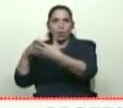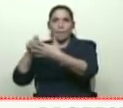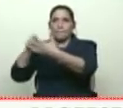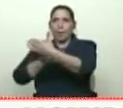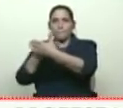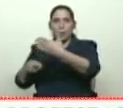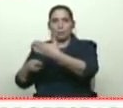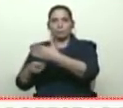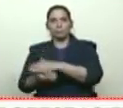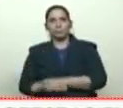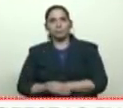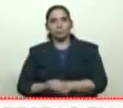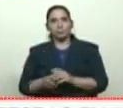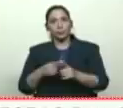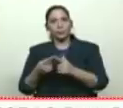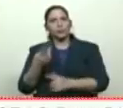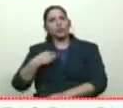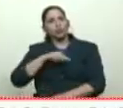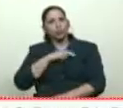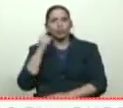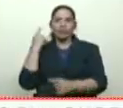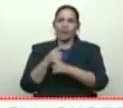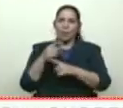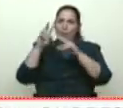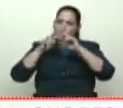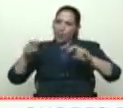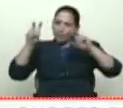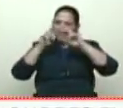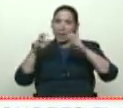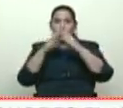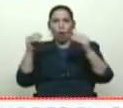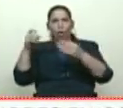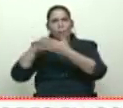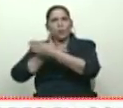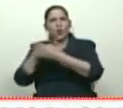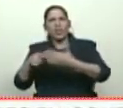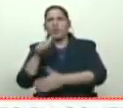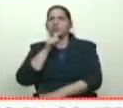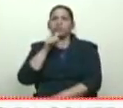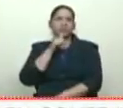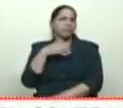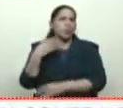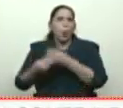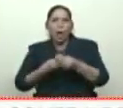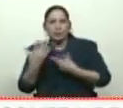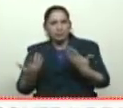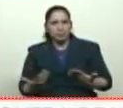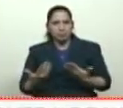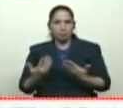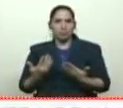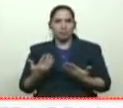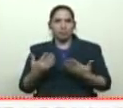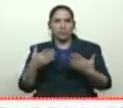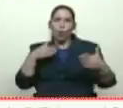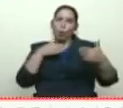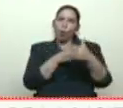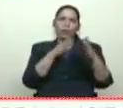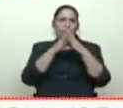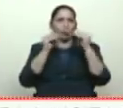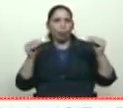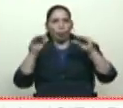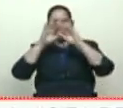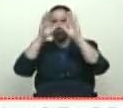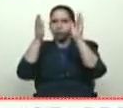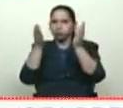¿Eh? Tenemos que ir al origen. Todo el bloqueo unilateral contra todo lo que es el